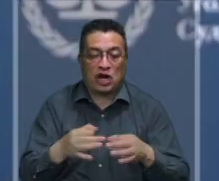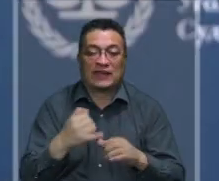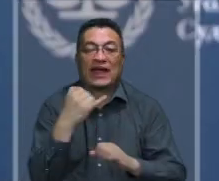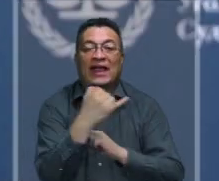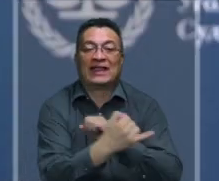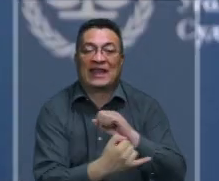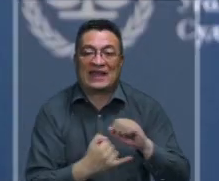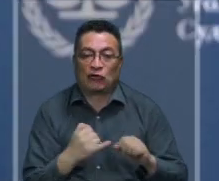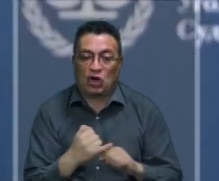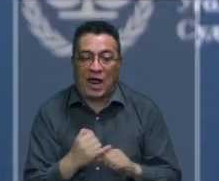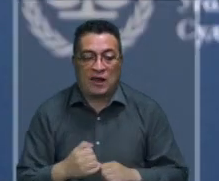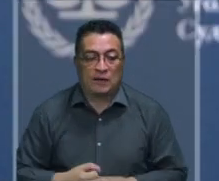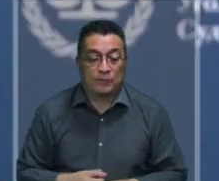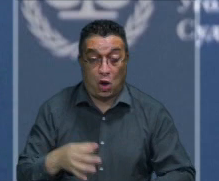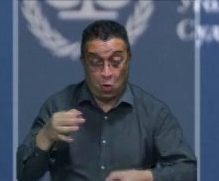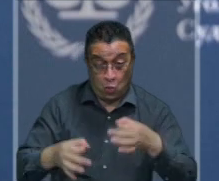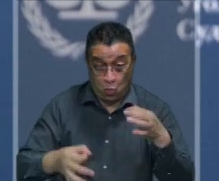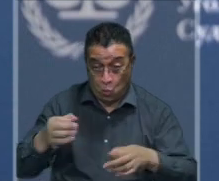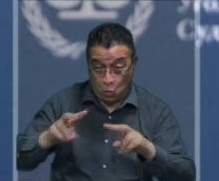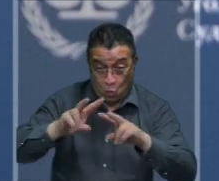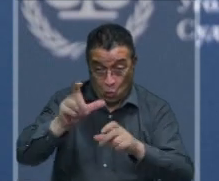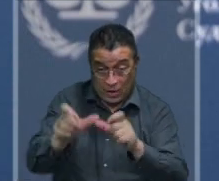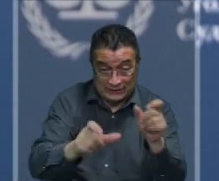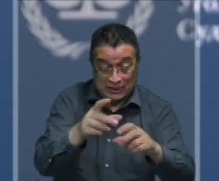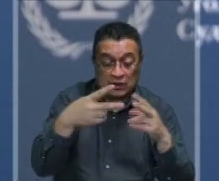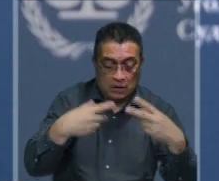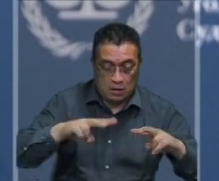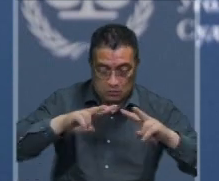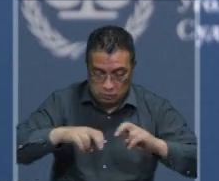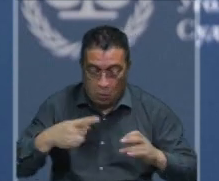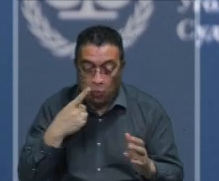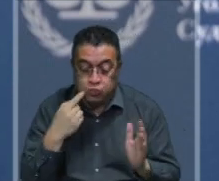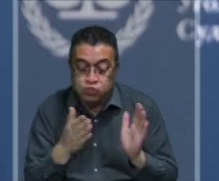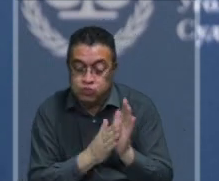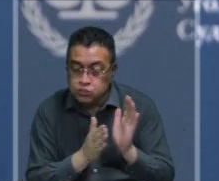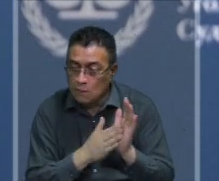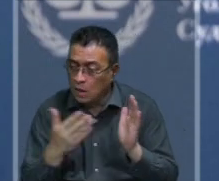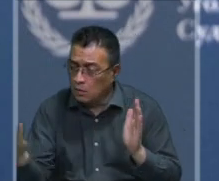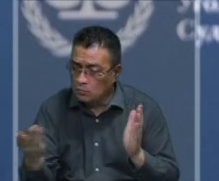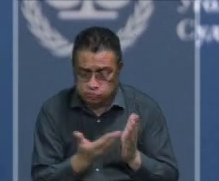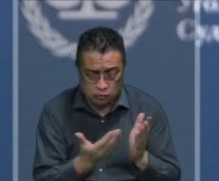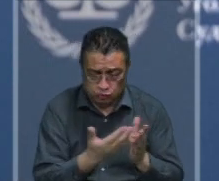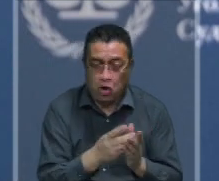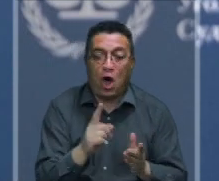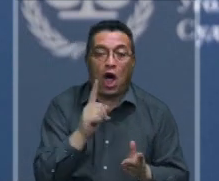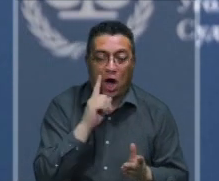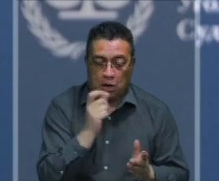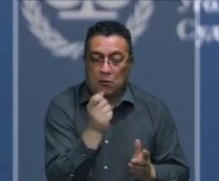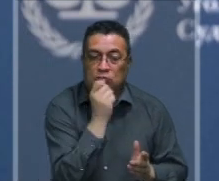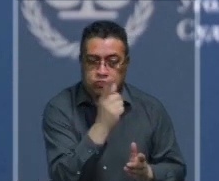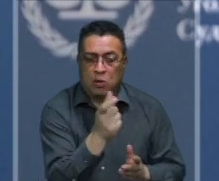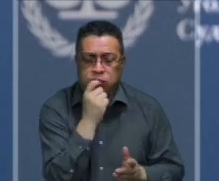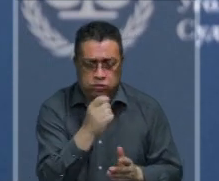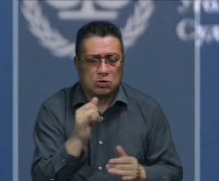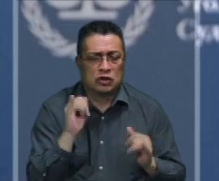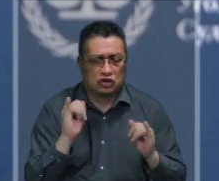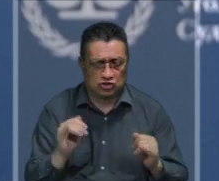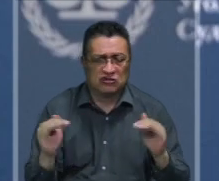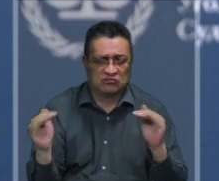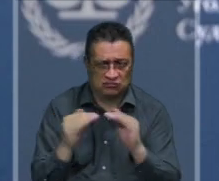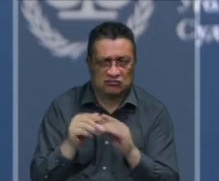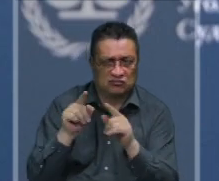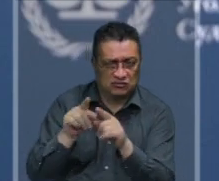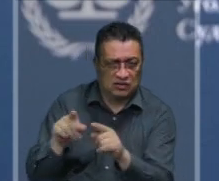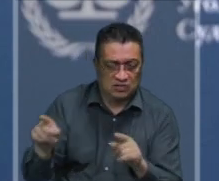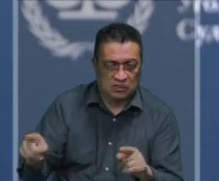Internacional. Los jueces han revisado la información y las pruebas del fiscal y han determinado que existen acusaciones creíbles contra estas personas